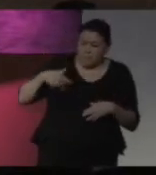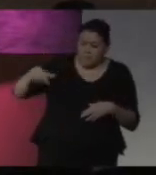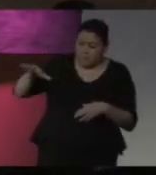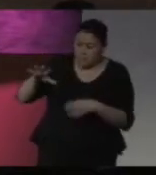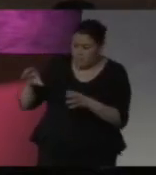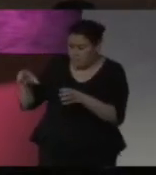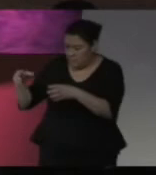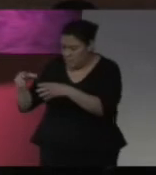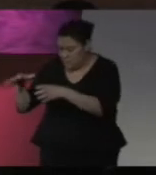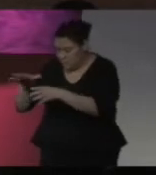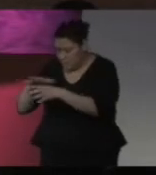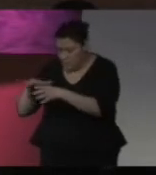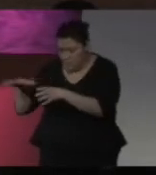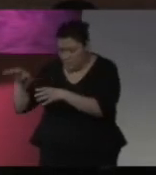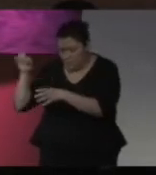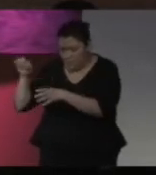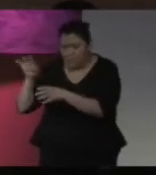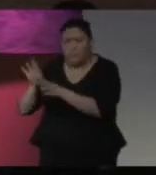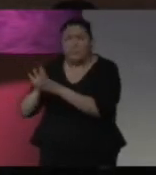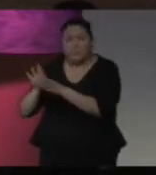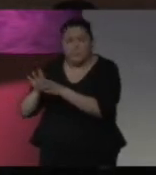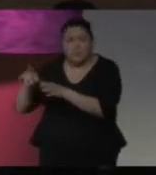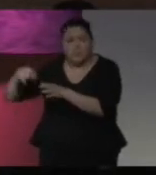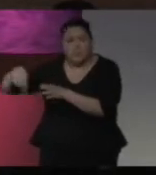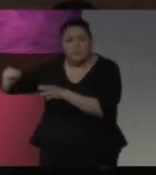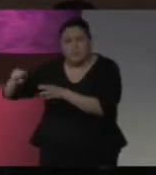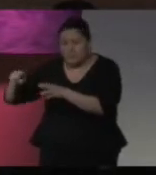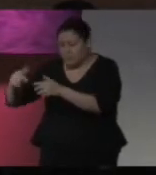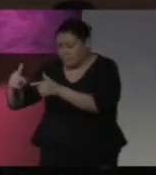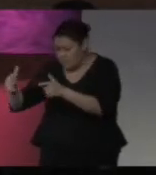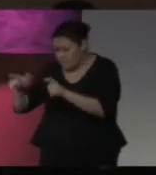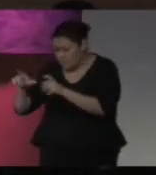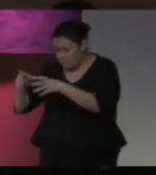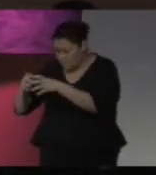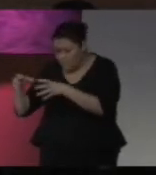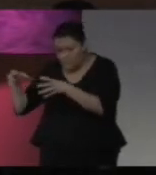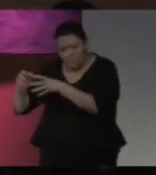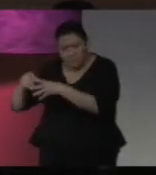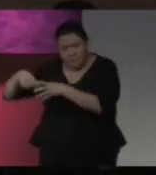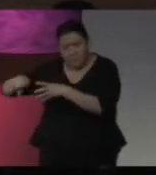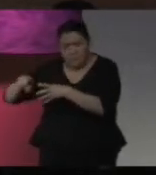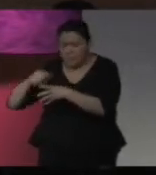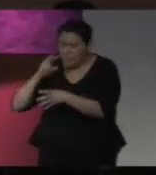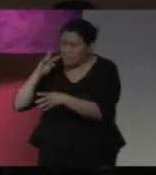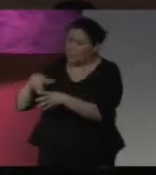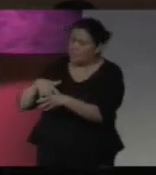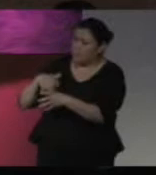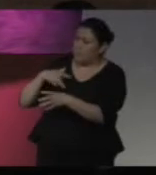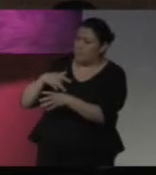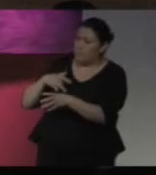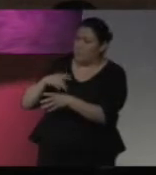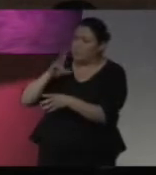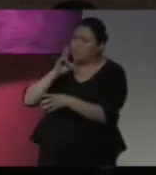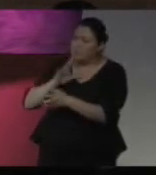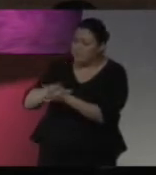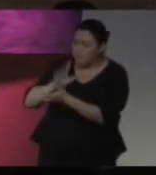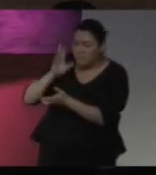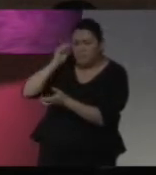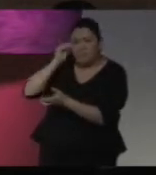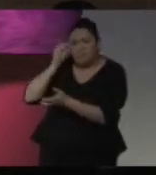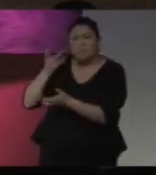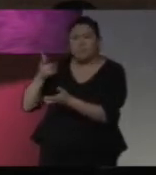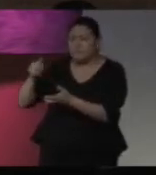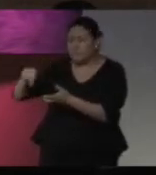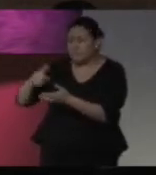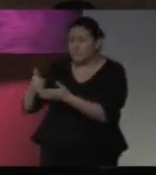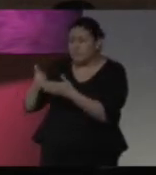colectivo en la colectividad, ¿no?, para de alguna manera, pues a lo mejor fusionarlo o complementarlo con